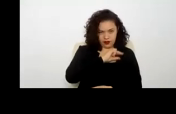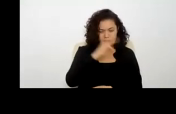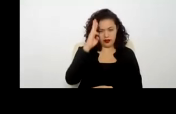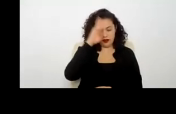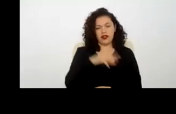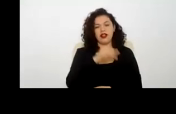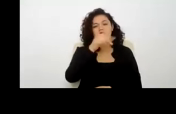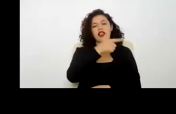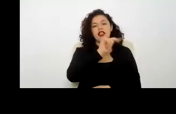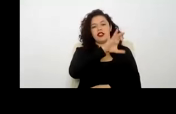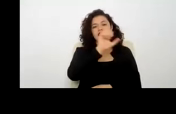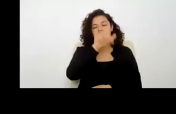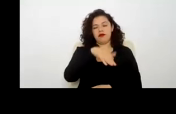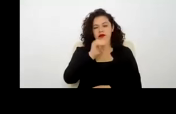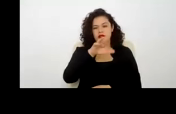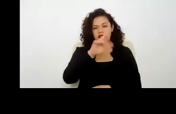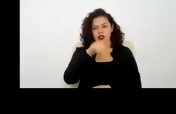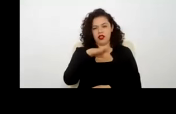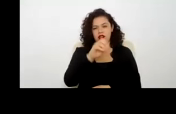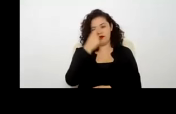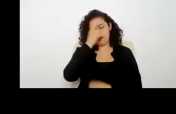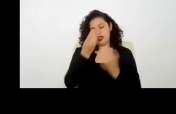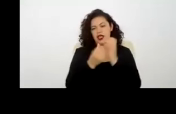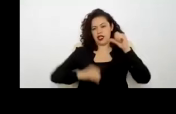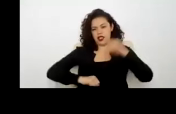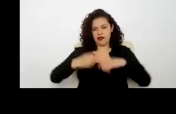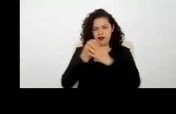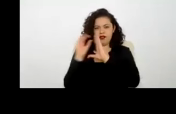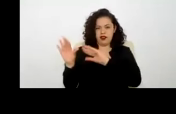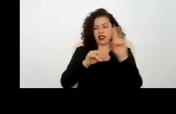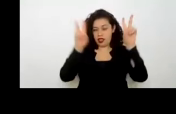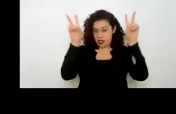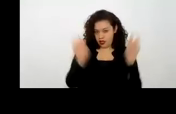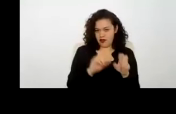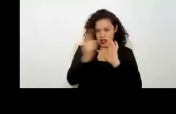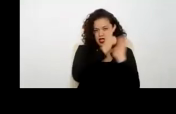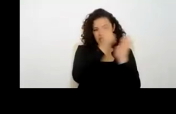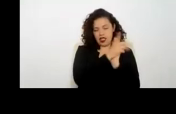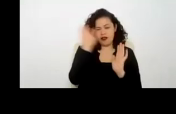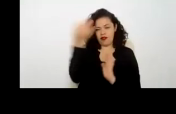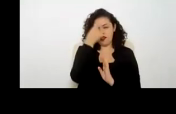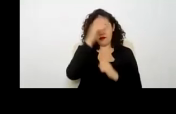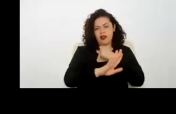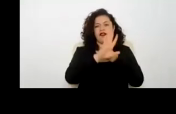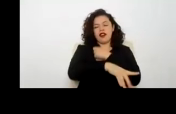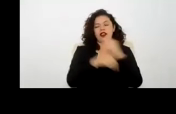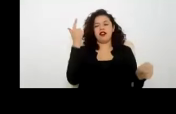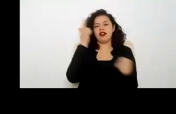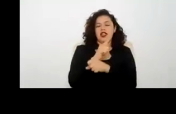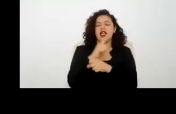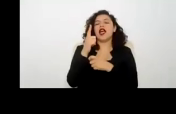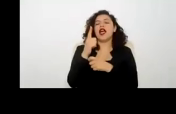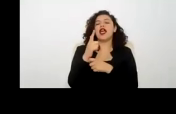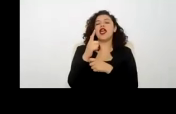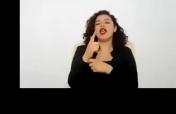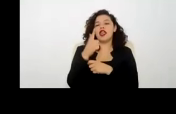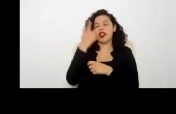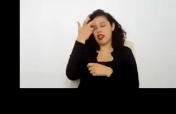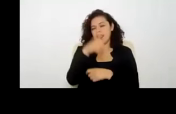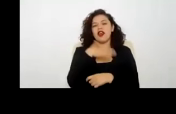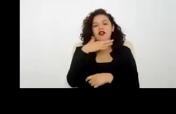Guillermo Moreno Meléndez por haber impartido esta actividad de capacitación titulada Ley Federal para la Prevención e Identificación de Operaciones con Recursos